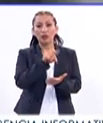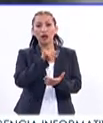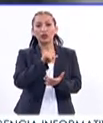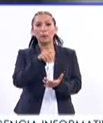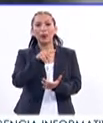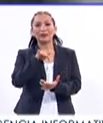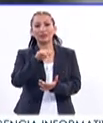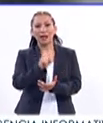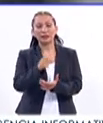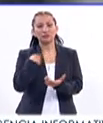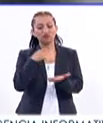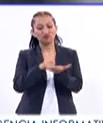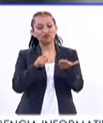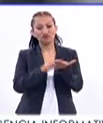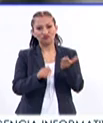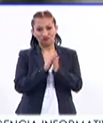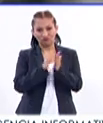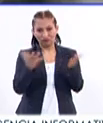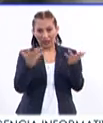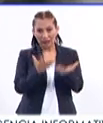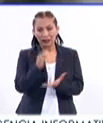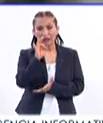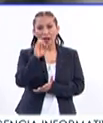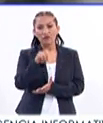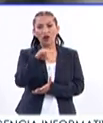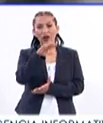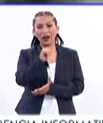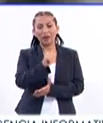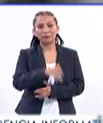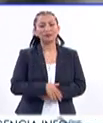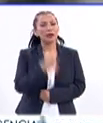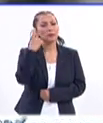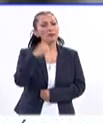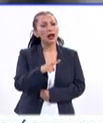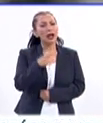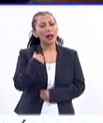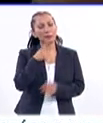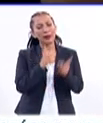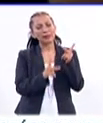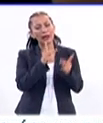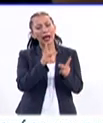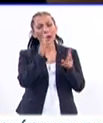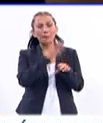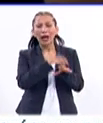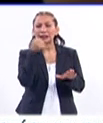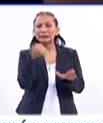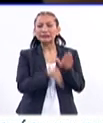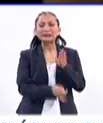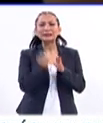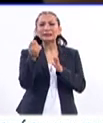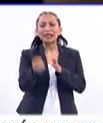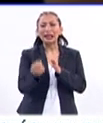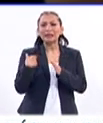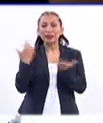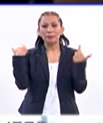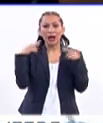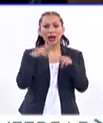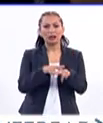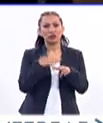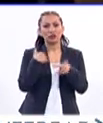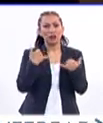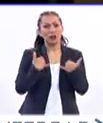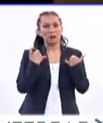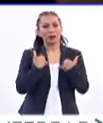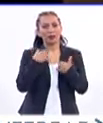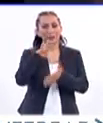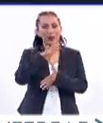Eduardo Matías, editor de literatura del Fondo de Cultura Económica, con quien platicaremos más a fondo sobre el maestro de la